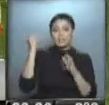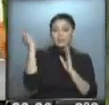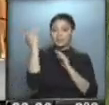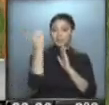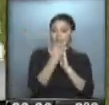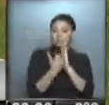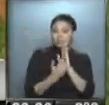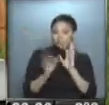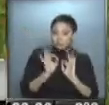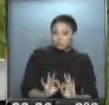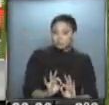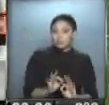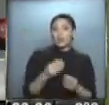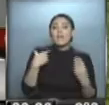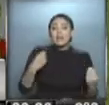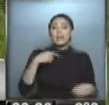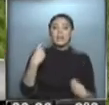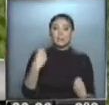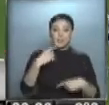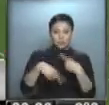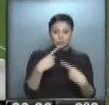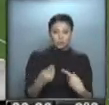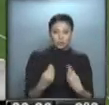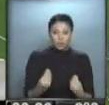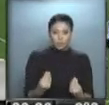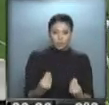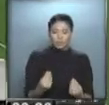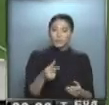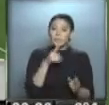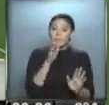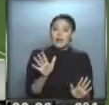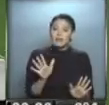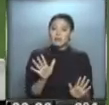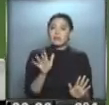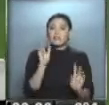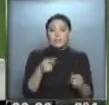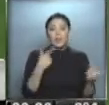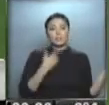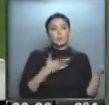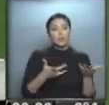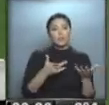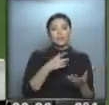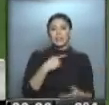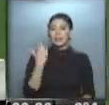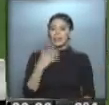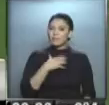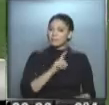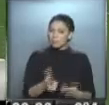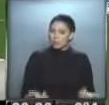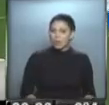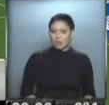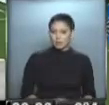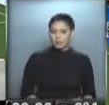la pretemporada. Vamos a ver qué es lo que sucede. Yo creo que también una muestra más del disconformismo de Ramón Díaz tiene que ver